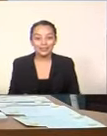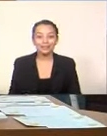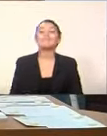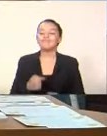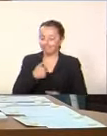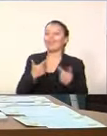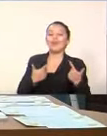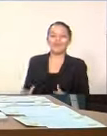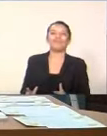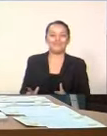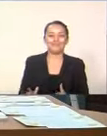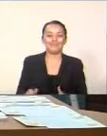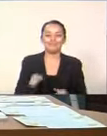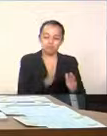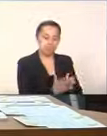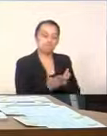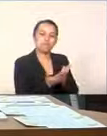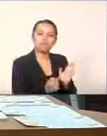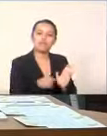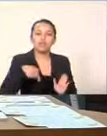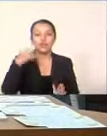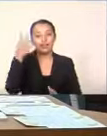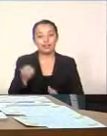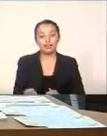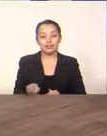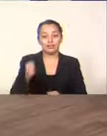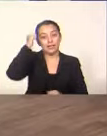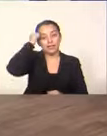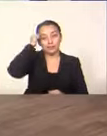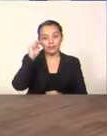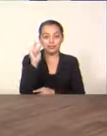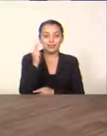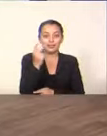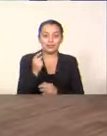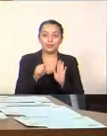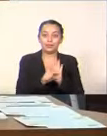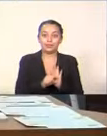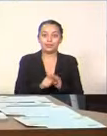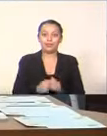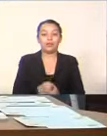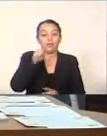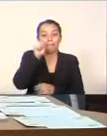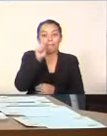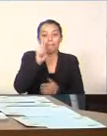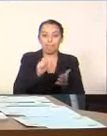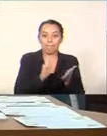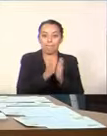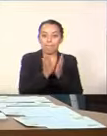Bueno, entonces puedes tomar el libro. Este día vamos a ver una clase de segundo grado. En la página 119 ustedes van a encontrar la